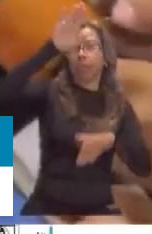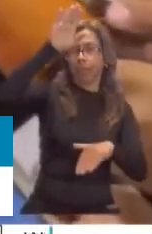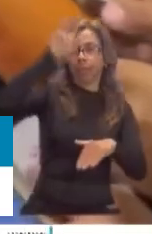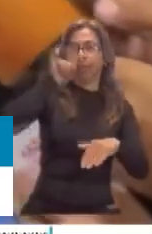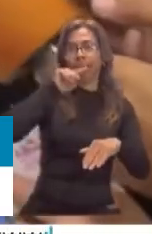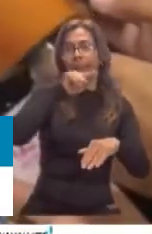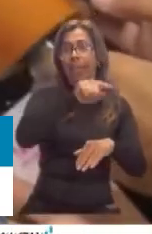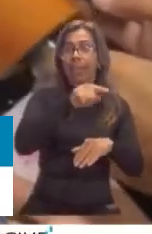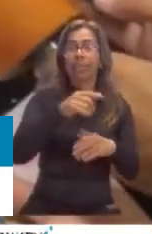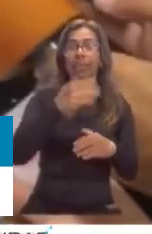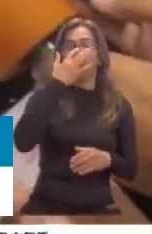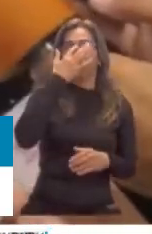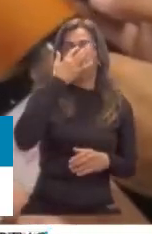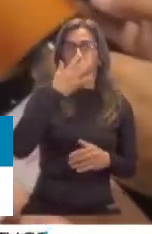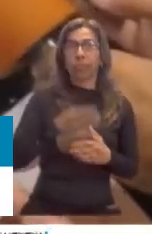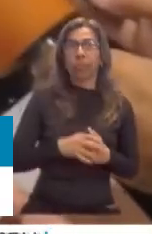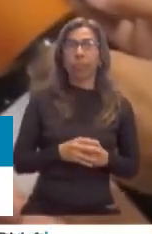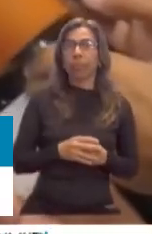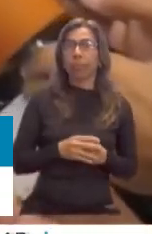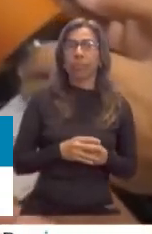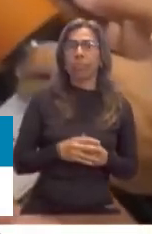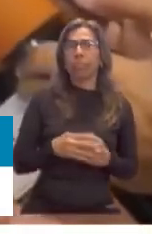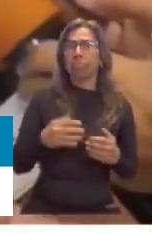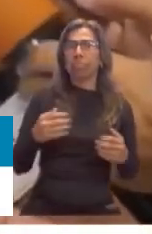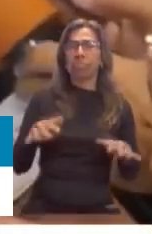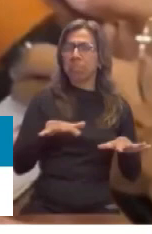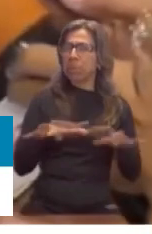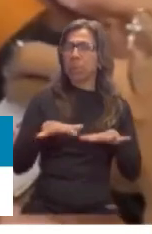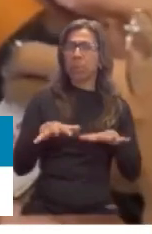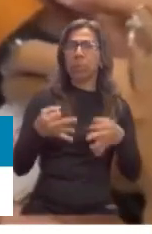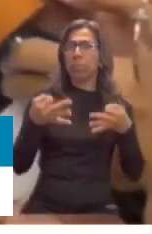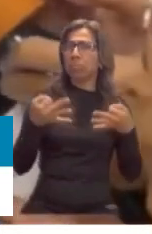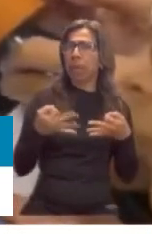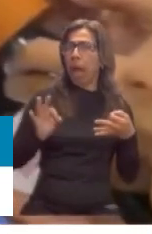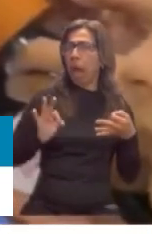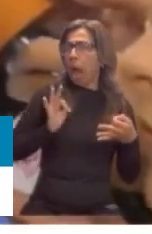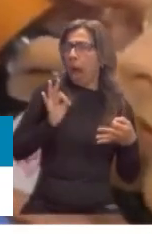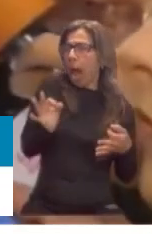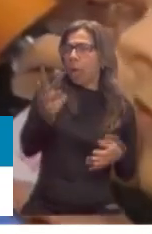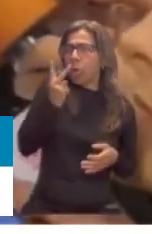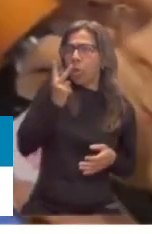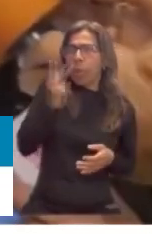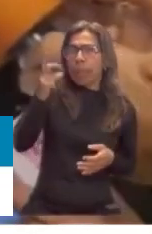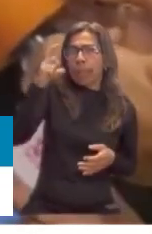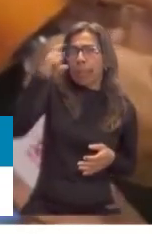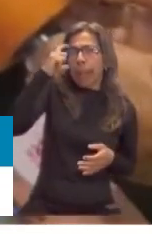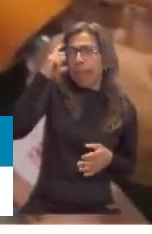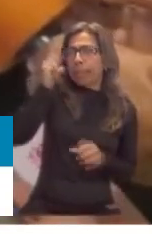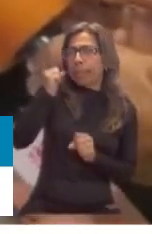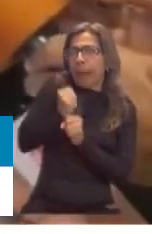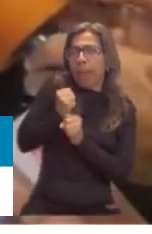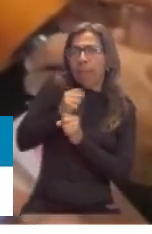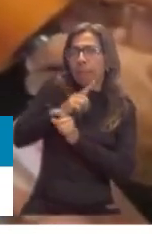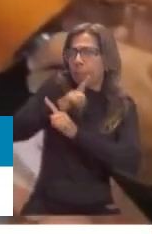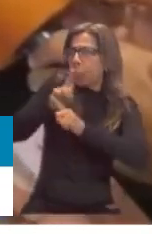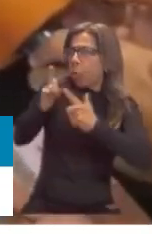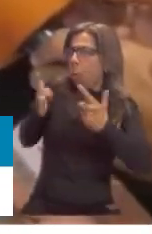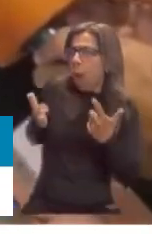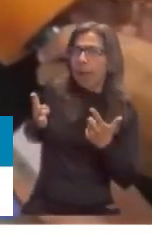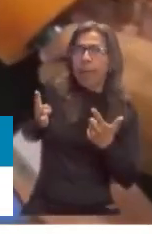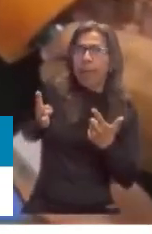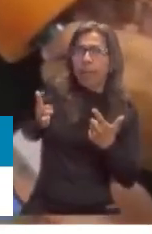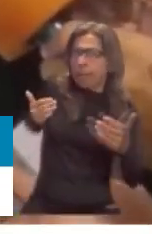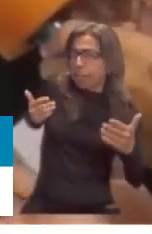para nosotros ha sido extraordinario, porque en el año 2010 no había ningún empleo en call center aquí y ahora ya vamos a llegar a